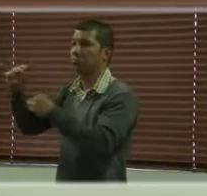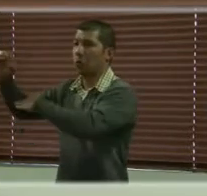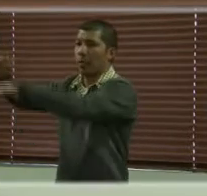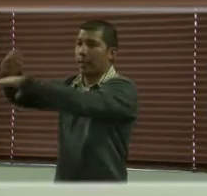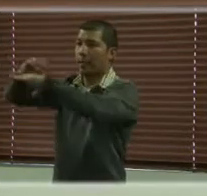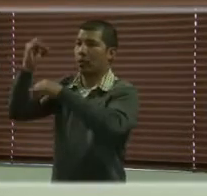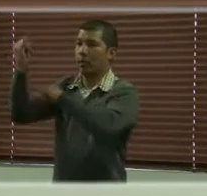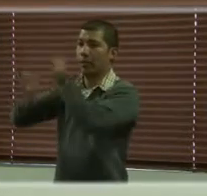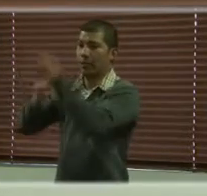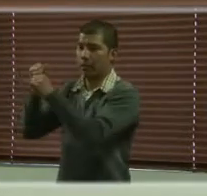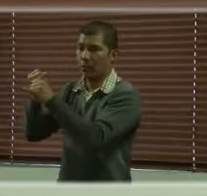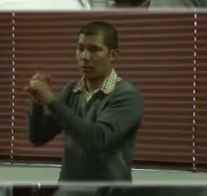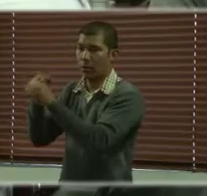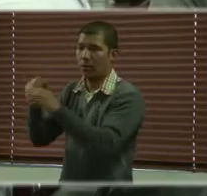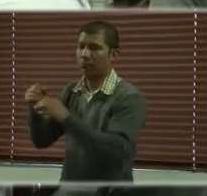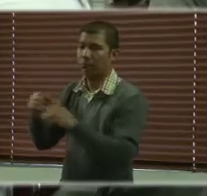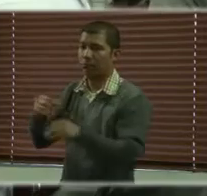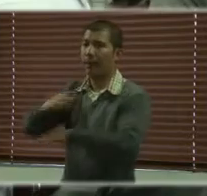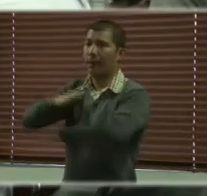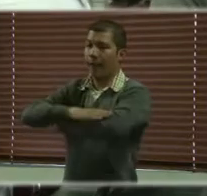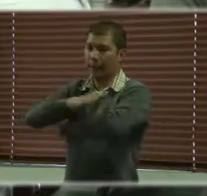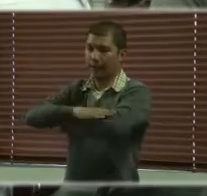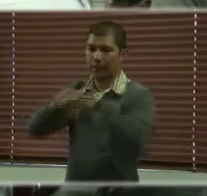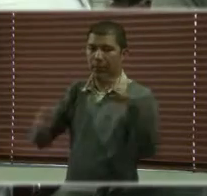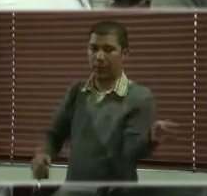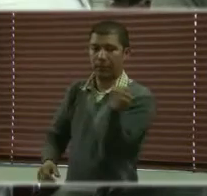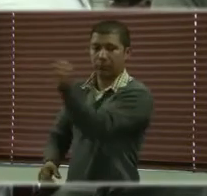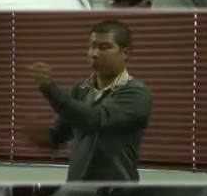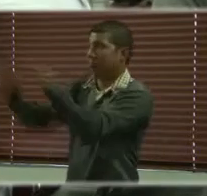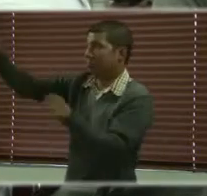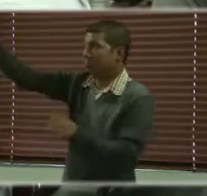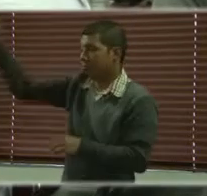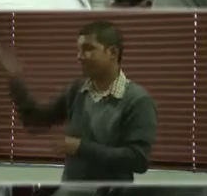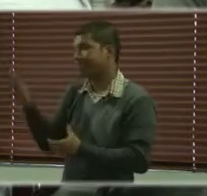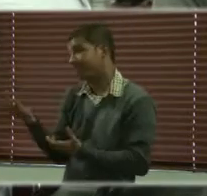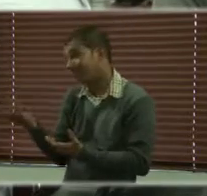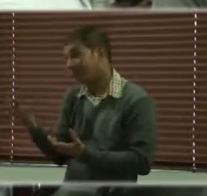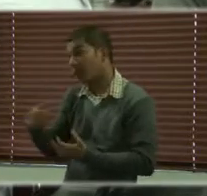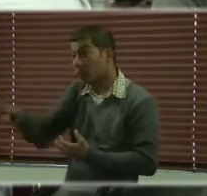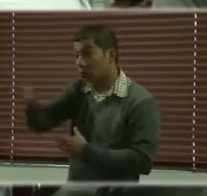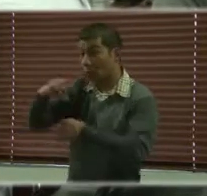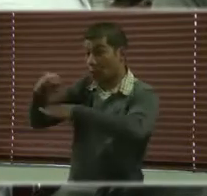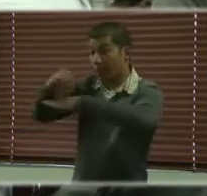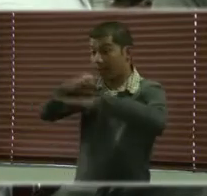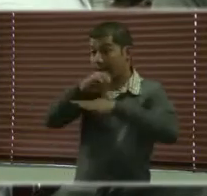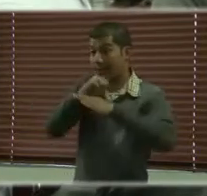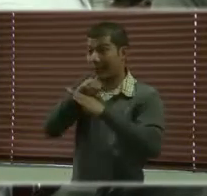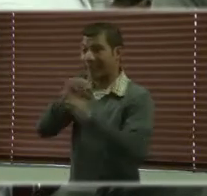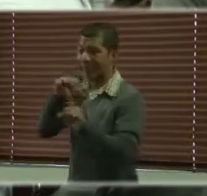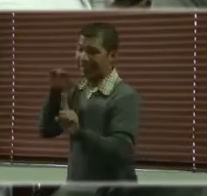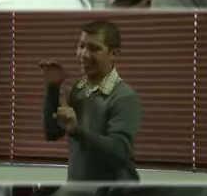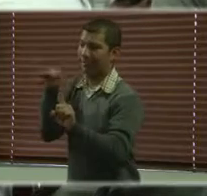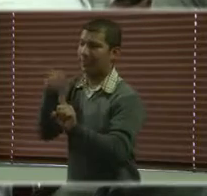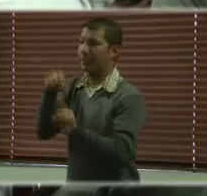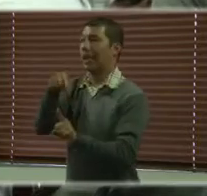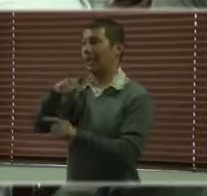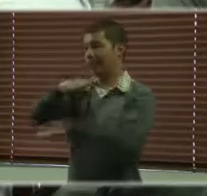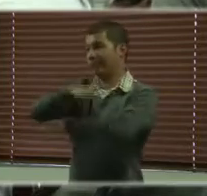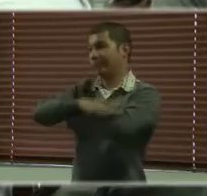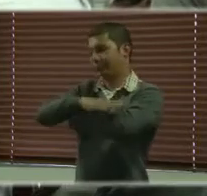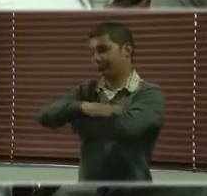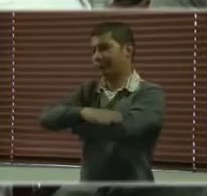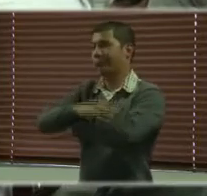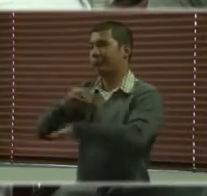órganos de de Naciones Unidas Así que es es una tarea que que debe empezar desde ahí No desde las